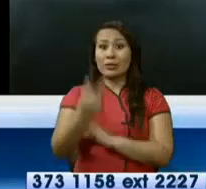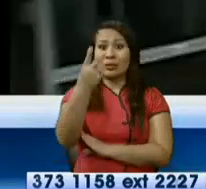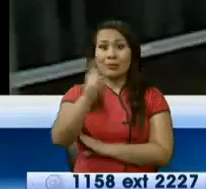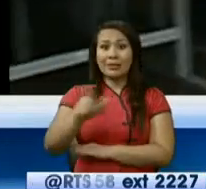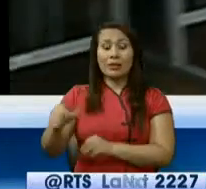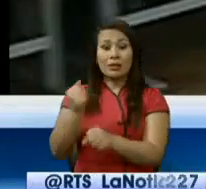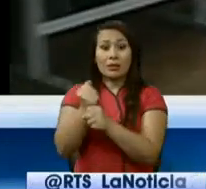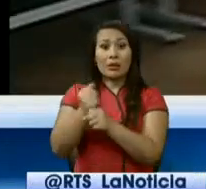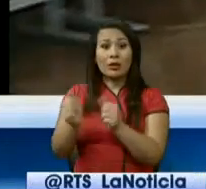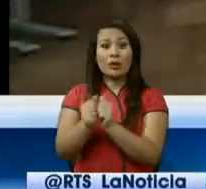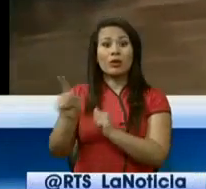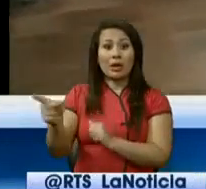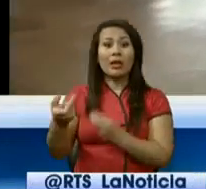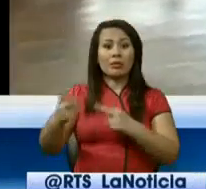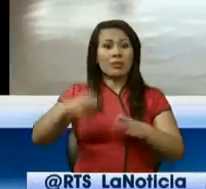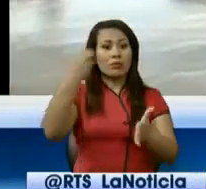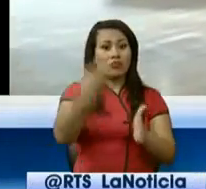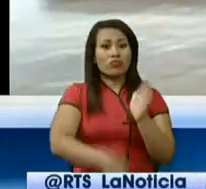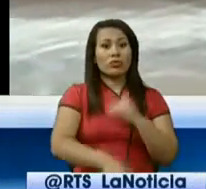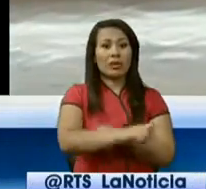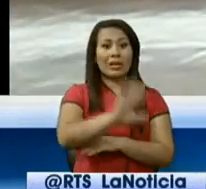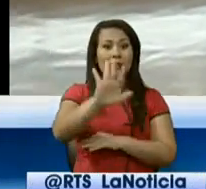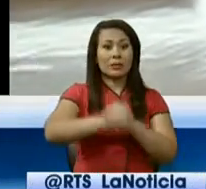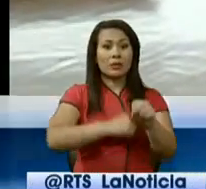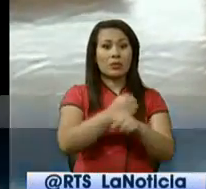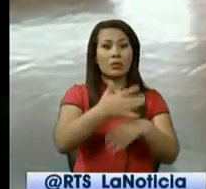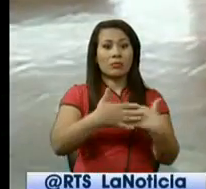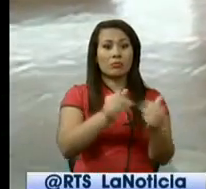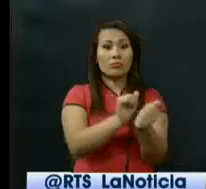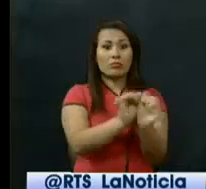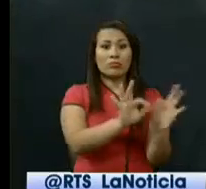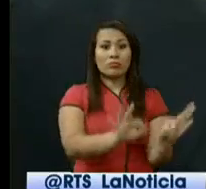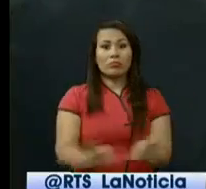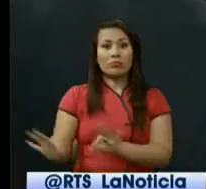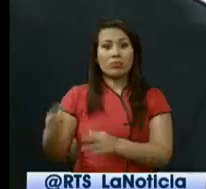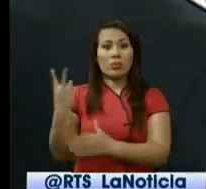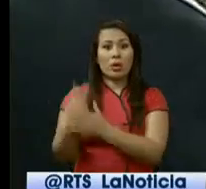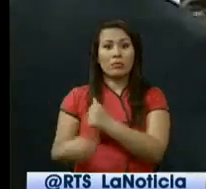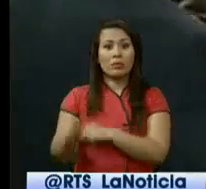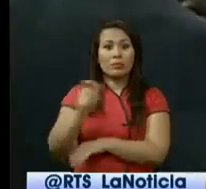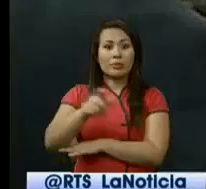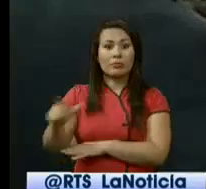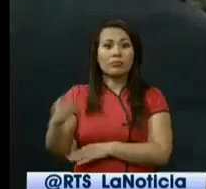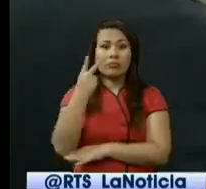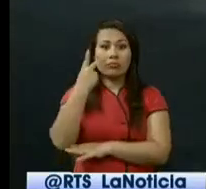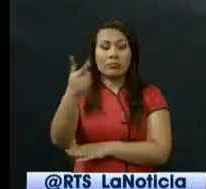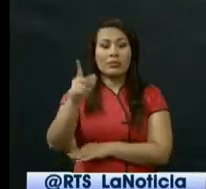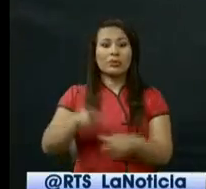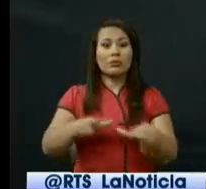trabajaron con él serán también sancionadas a 5 años de prisión. En Quito informó Priscila Cadena.